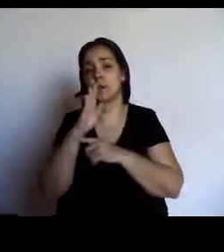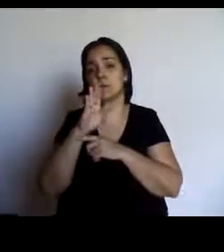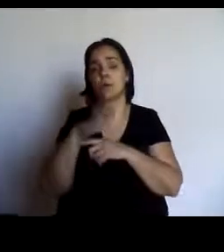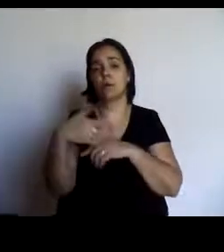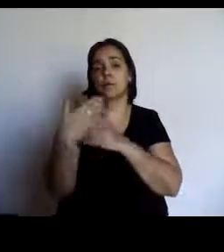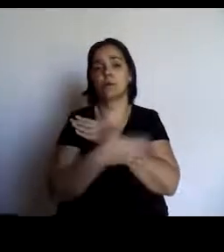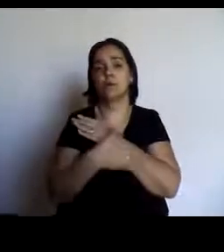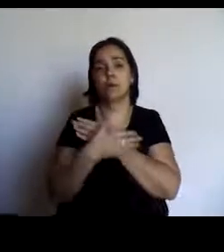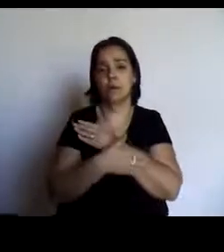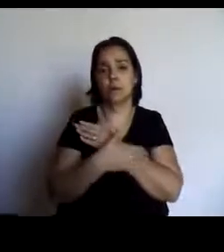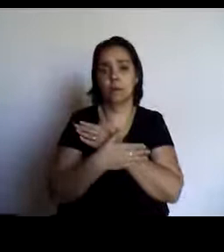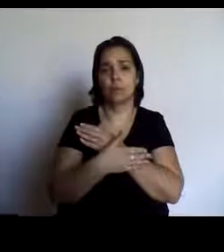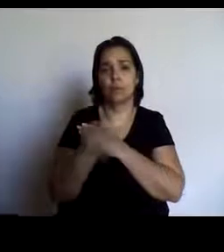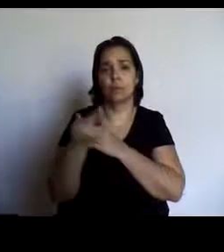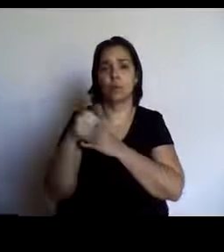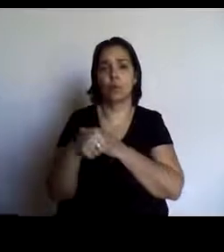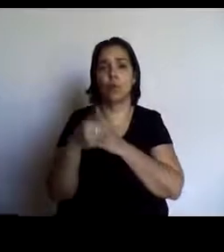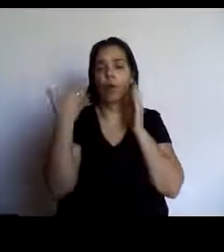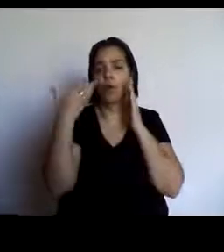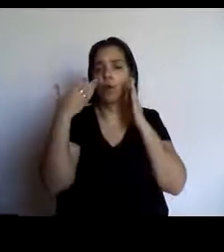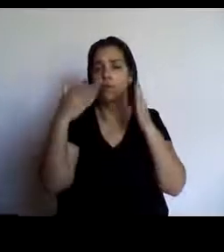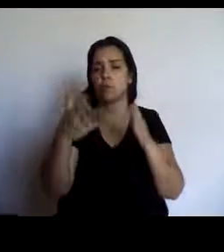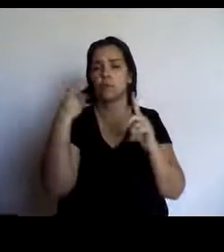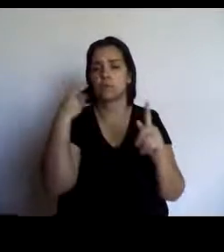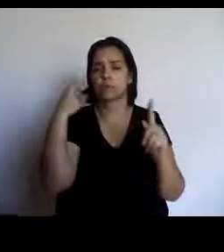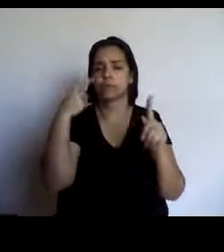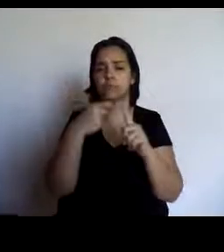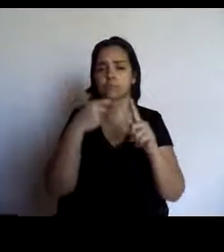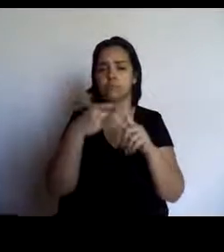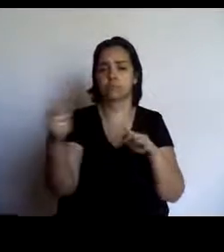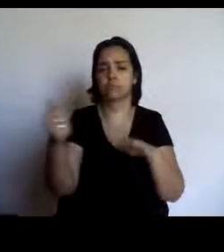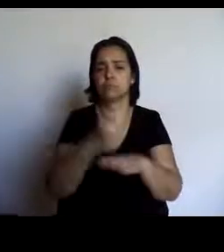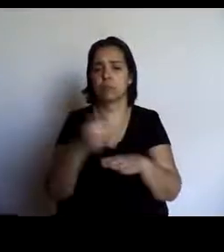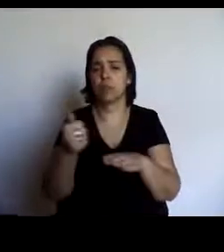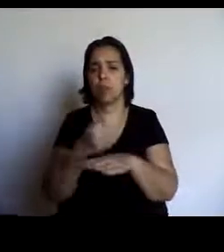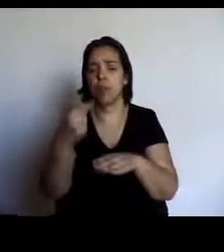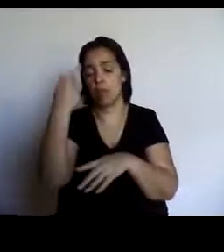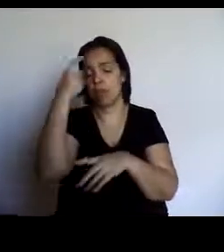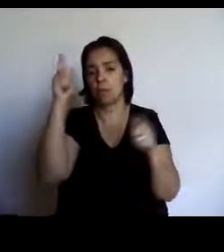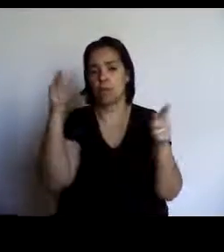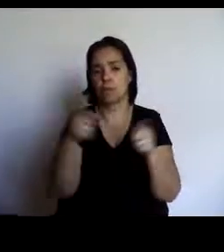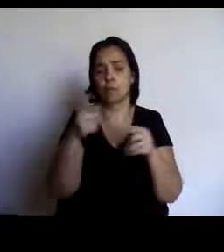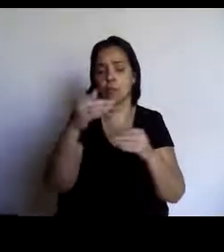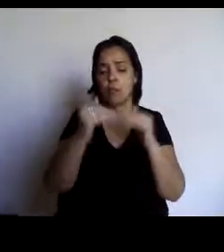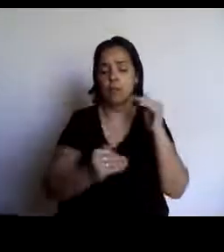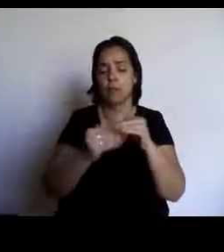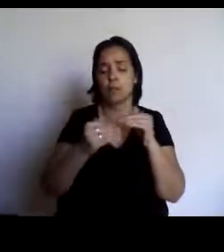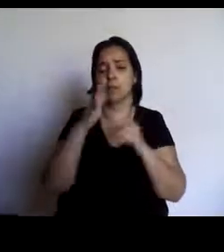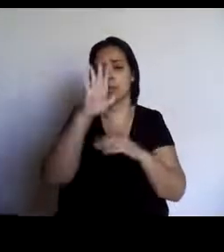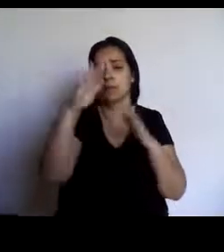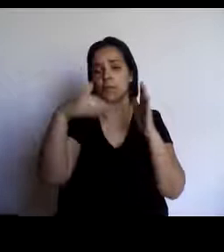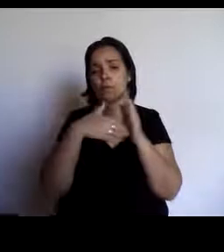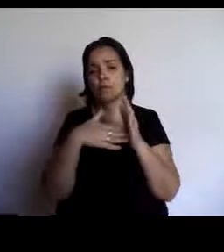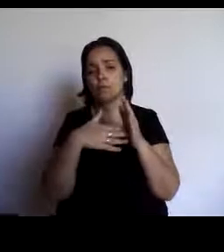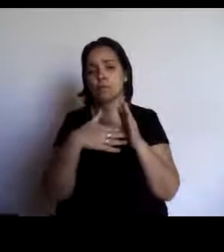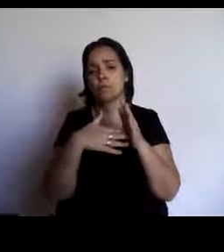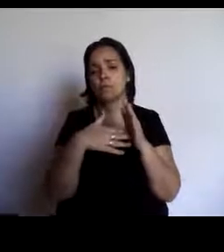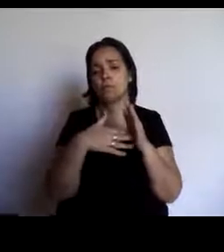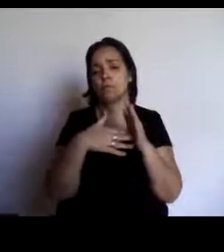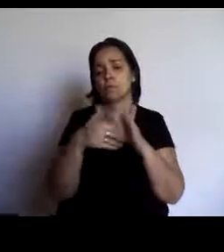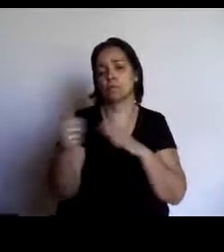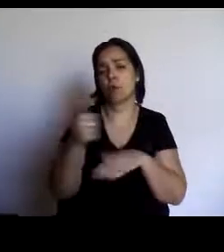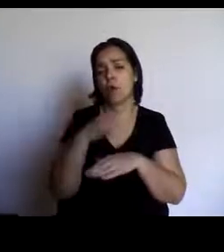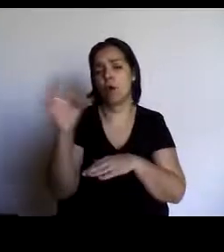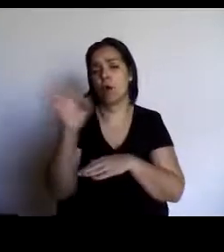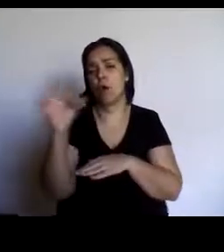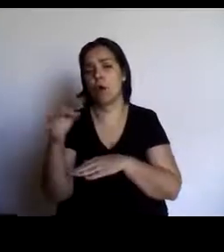Ministerio como una atención al reto demográfico para los pequeños municipios de menos de 5.000 habitantes o también para municipios